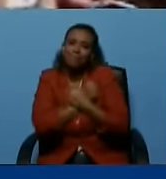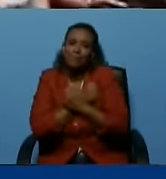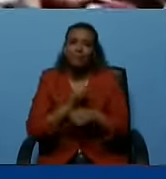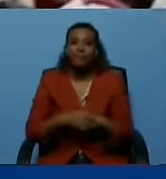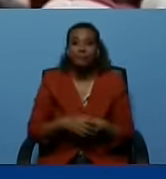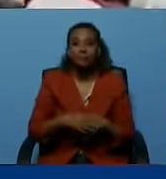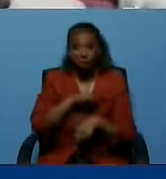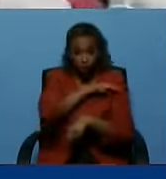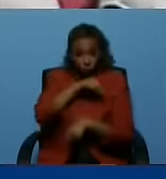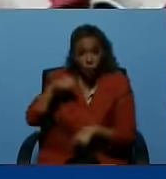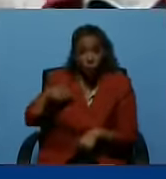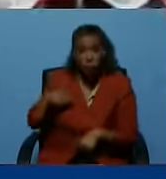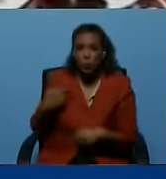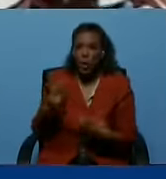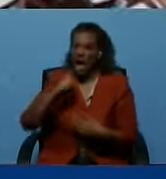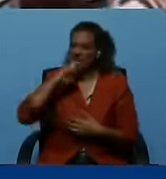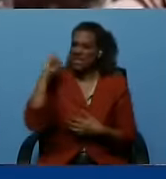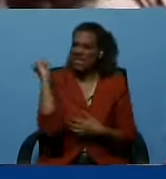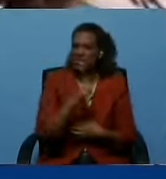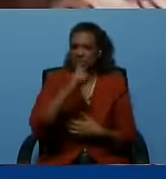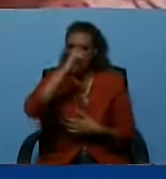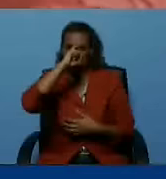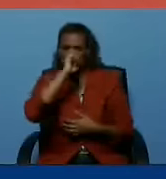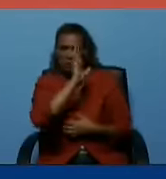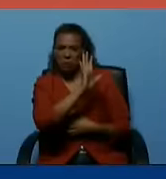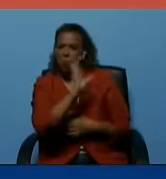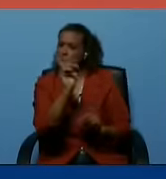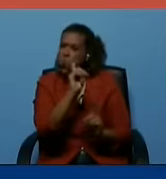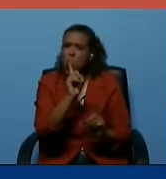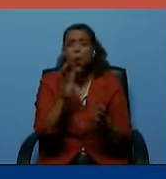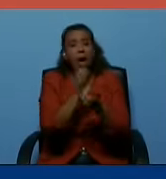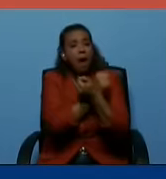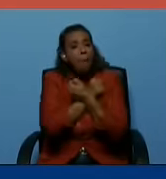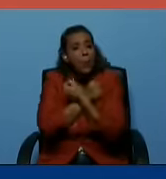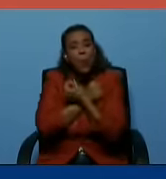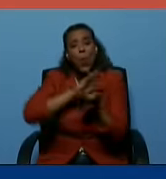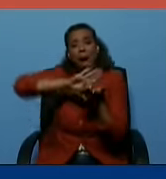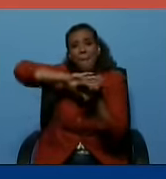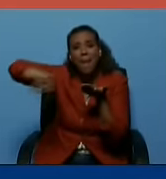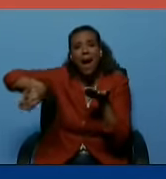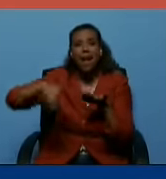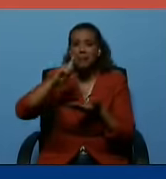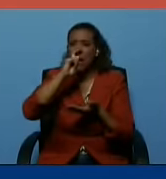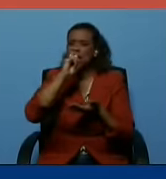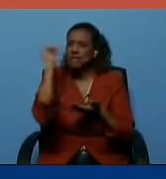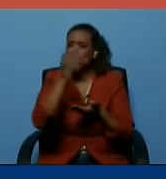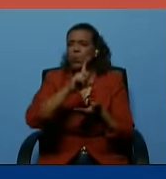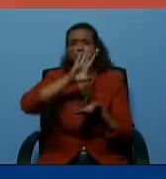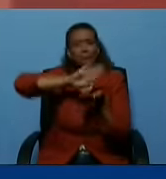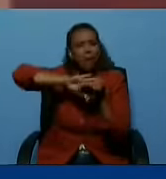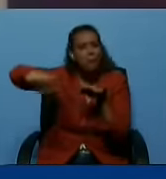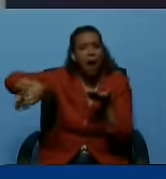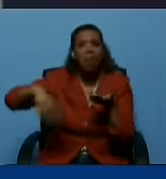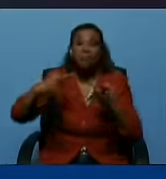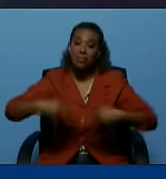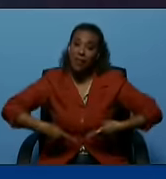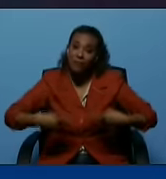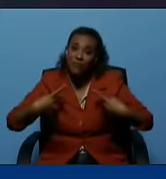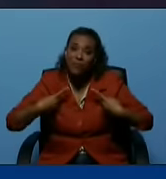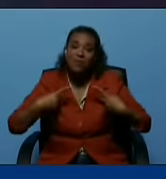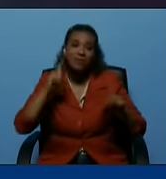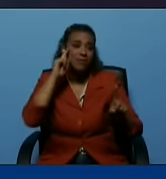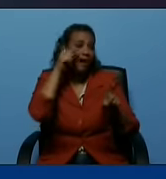A nosotros no nos une el odio. Nos une el amor. Por la vida, por la